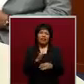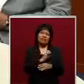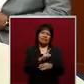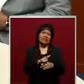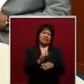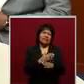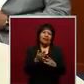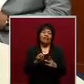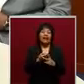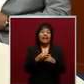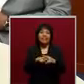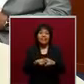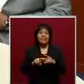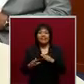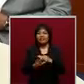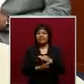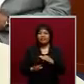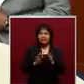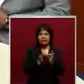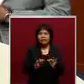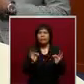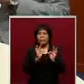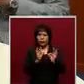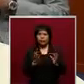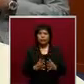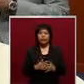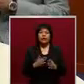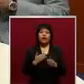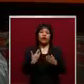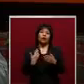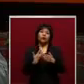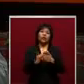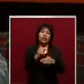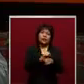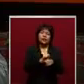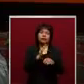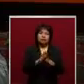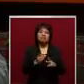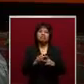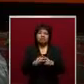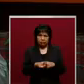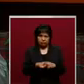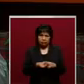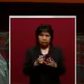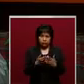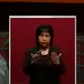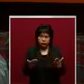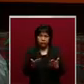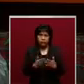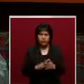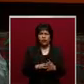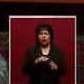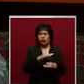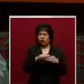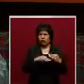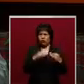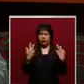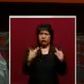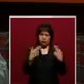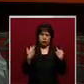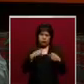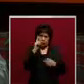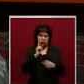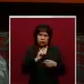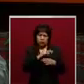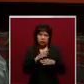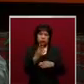empezar ya con todas esas bases, ¿no? Así es. Y esta semana ya inició. En este momento, todas las maestras y maestros